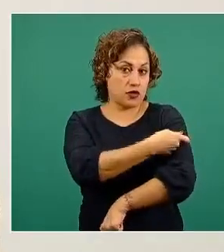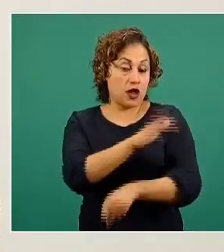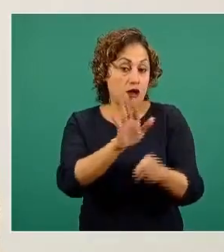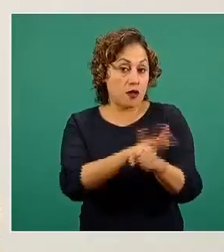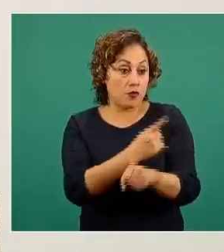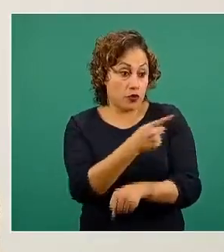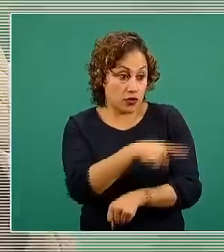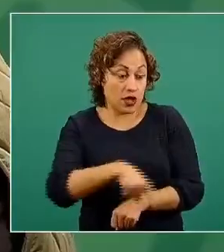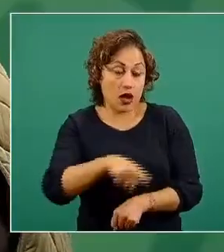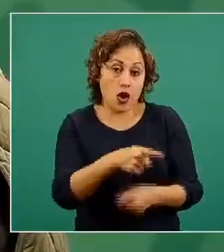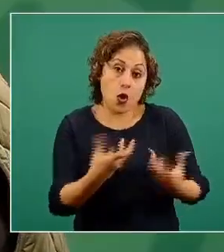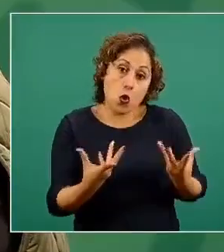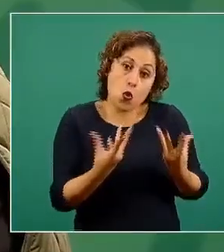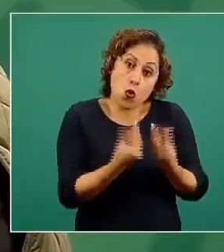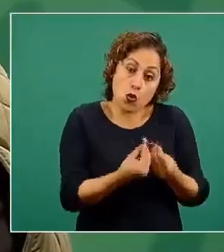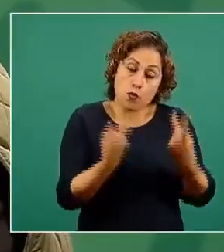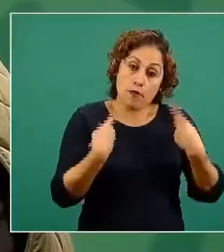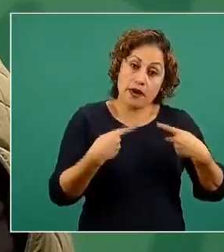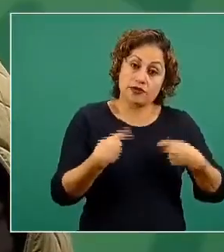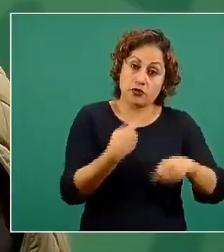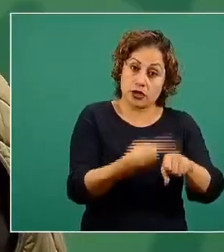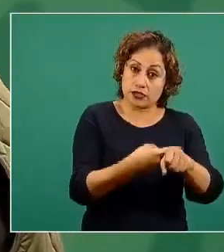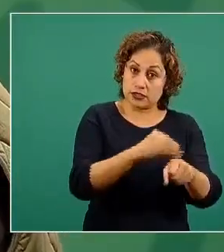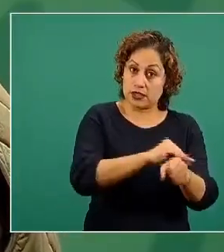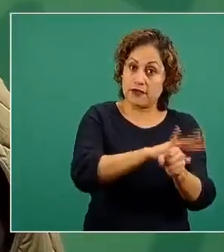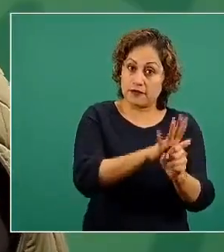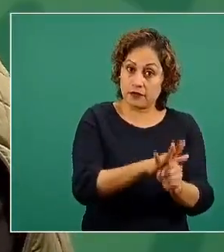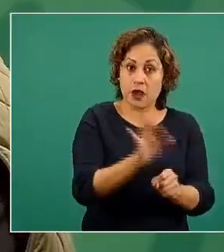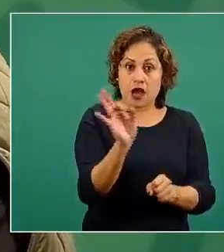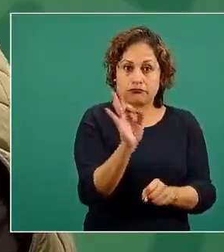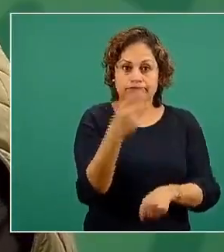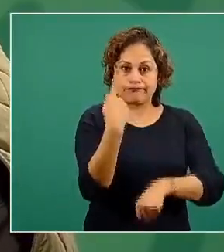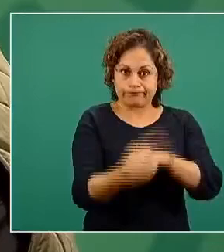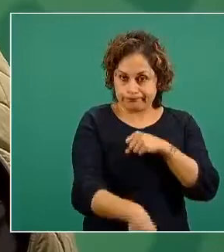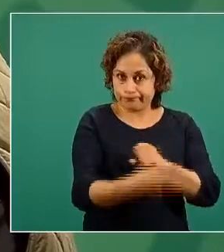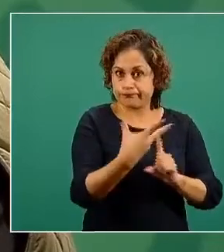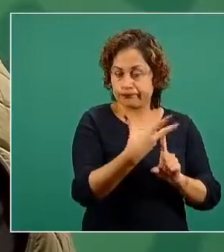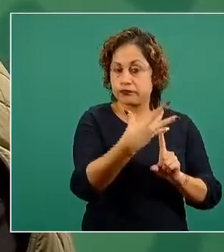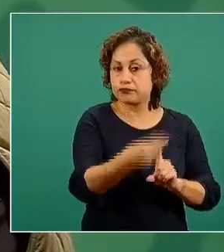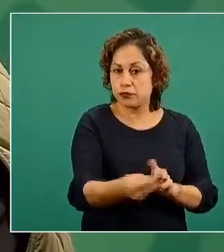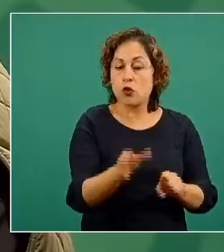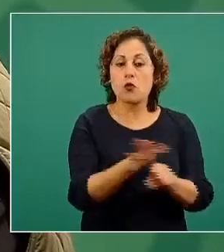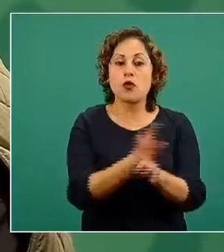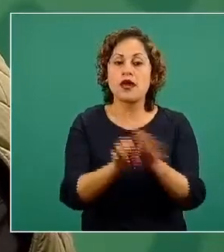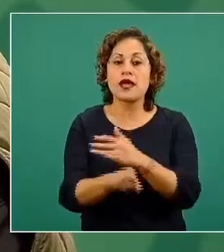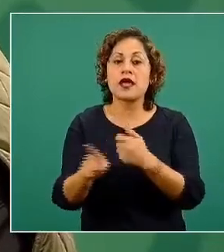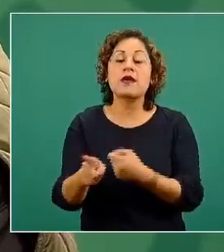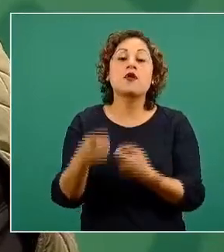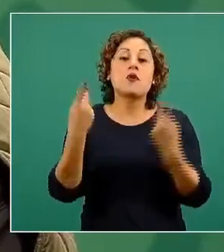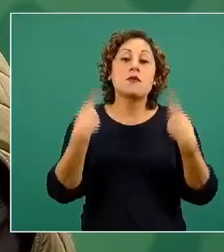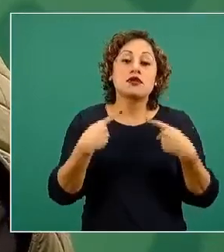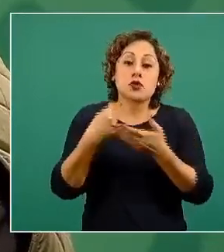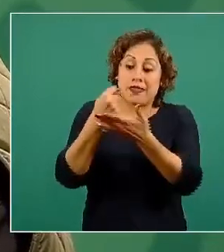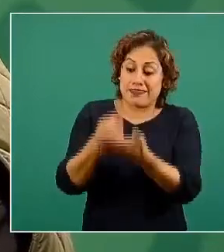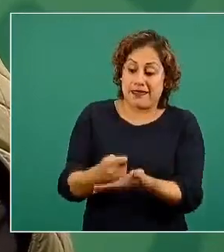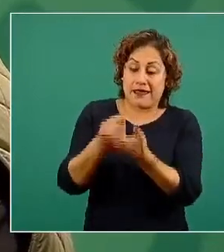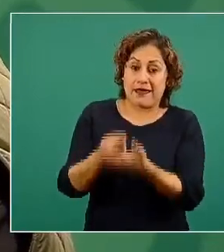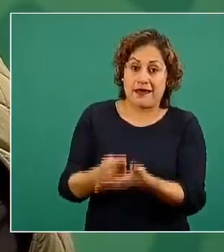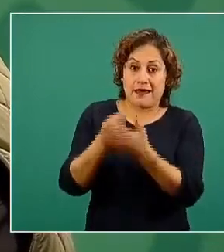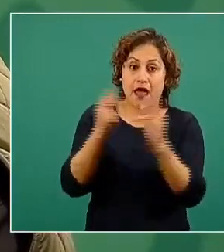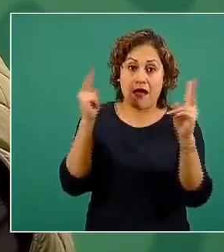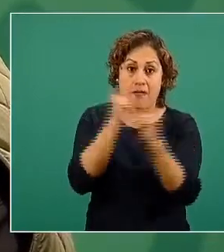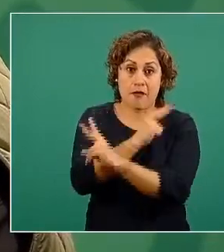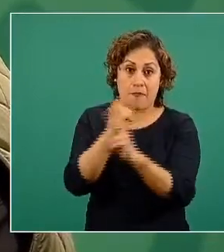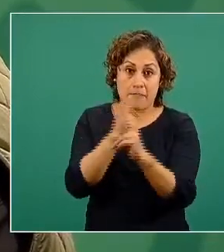en los contagios. Una de las cosas que hemos observado, por ejemplo, los inhaloterapeutas, es una de las categorías con mayor